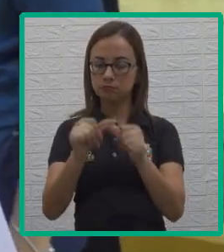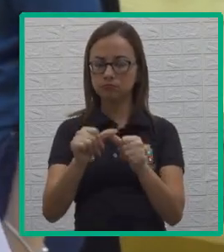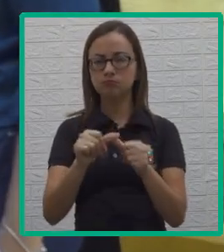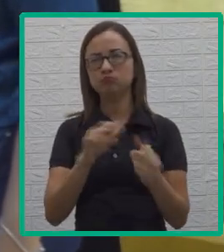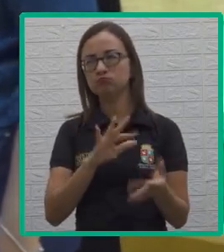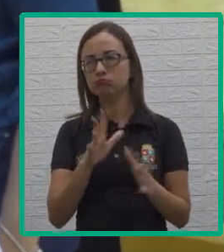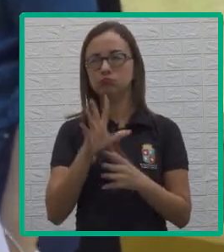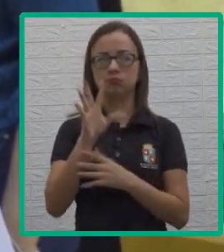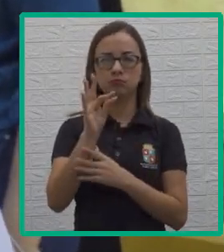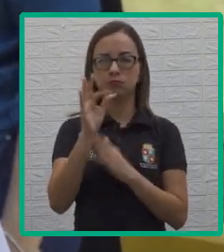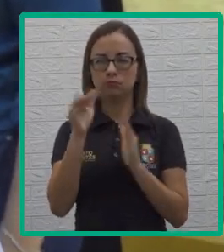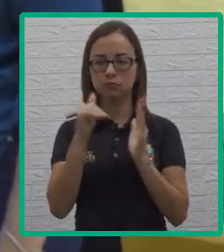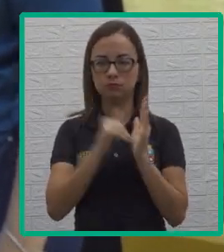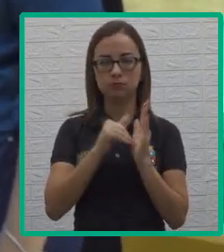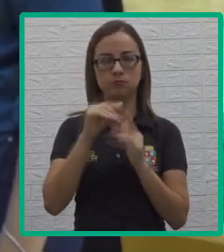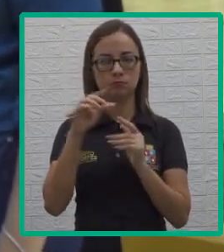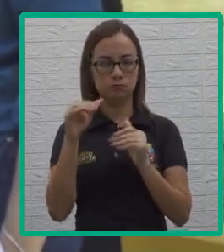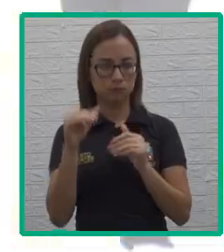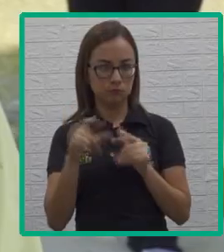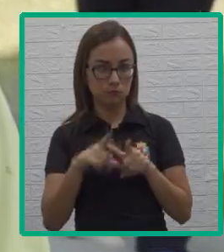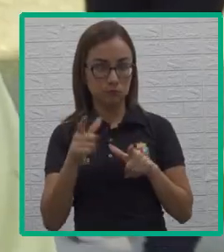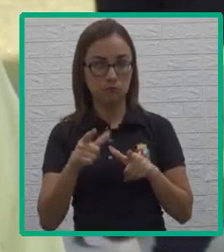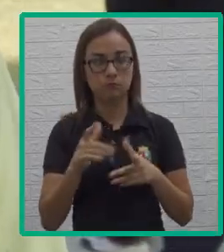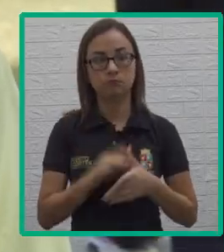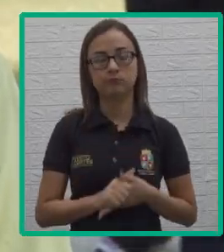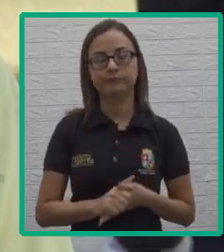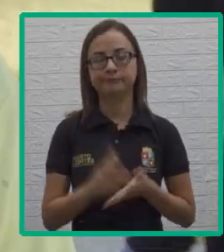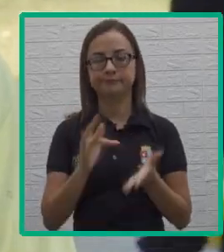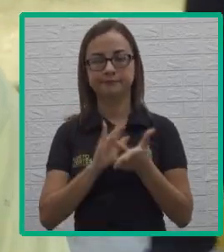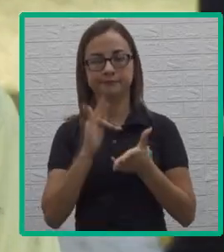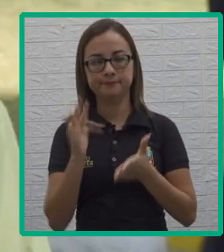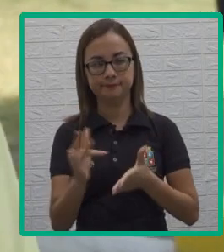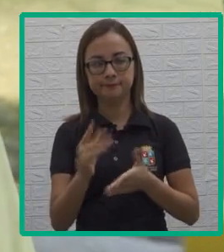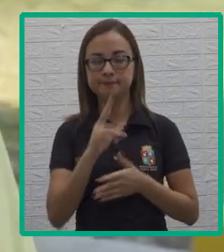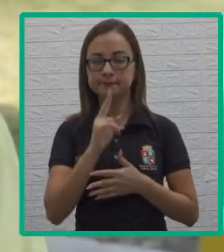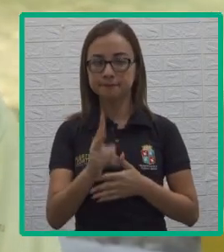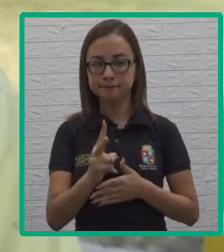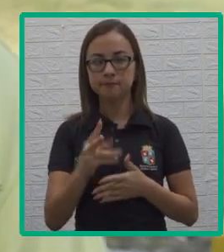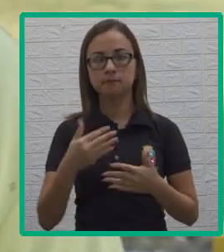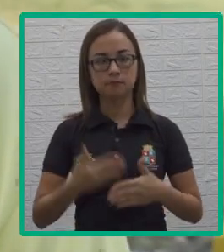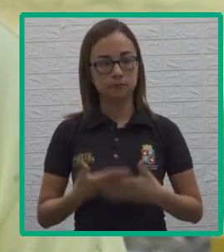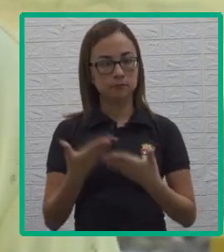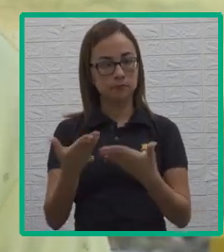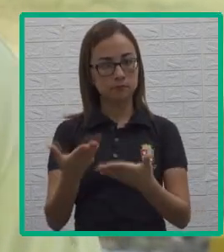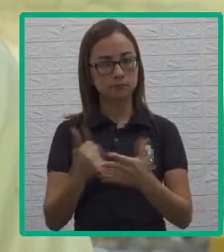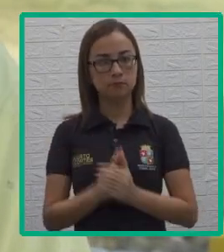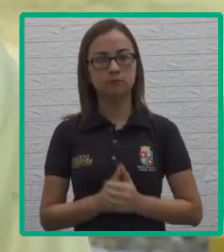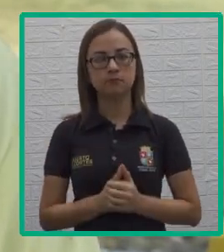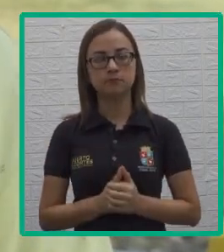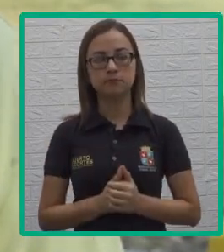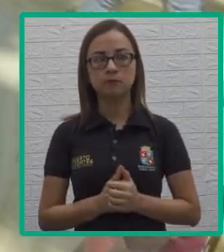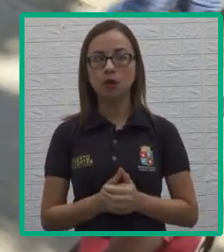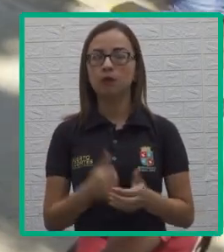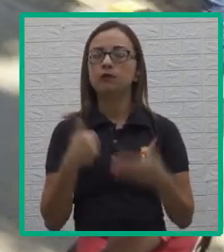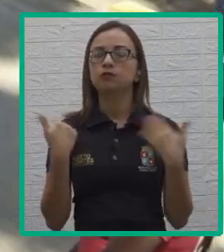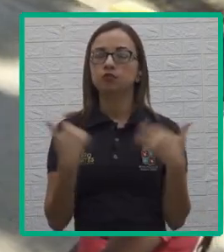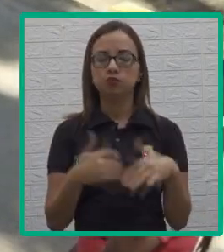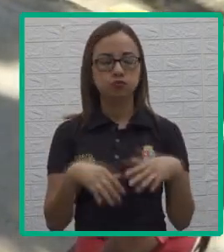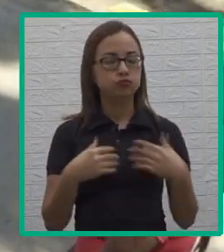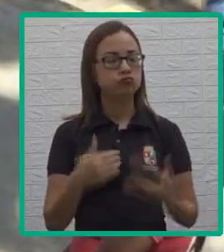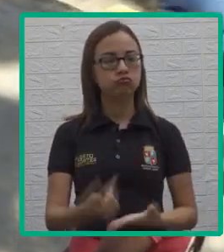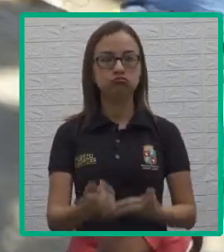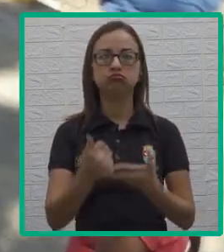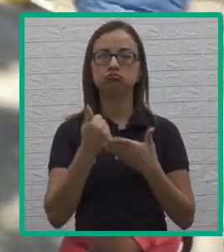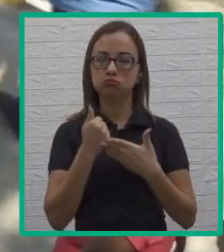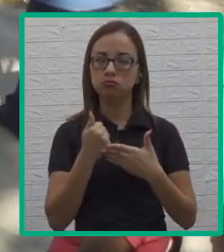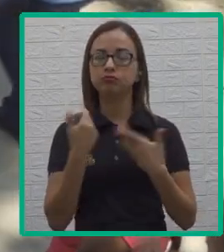siempre, un monto de casi 900,000 lempiras. Estamos ahí agradecidos por el proyecto del vado que se ha llevado a cabo. Será